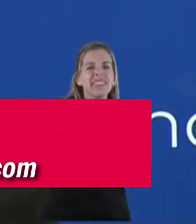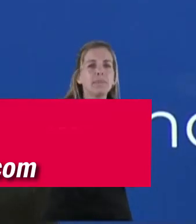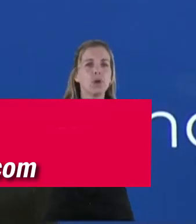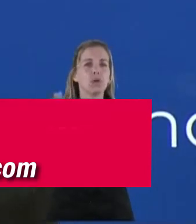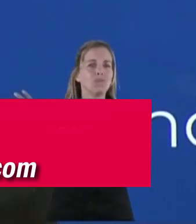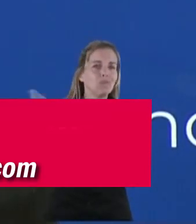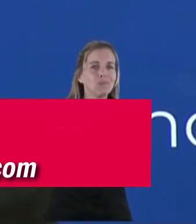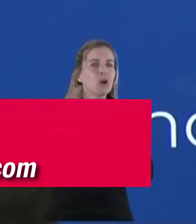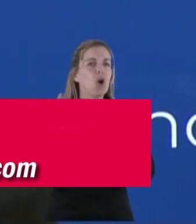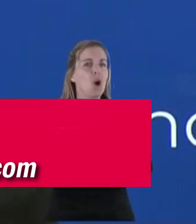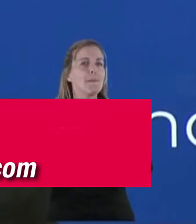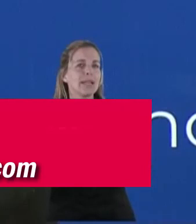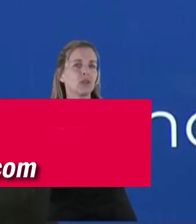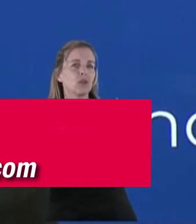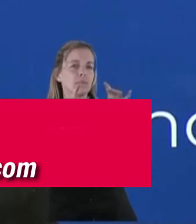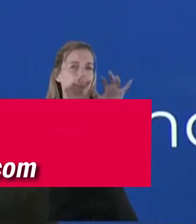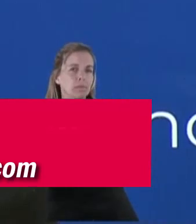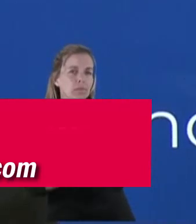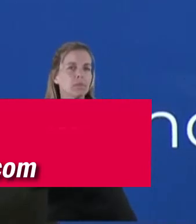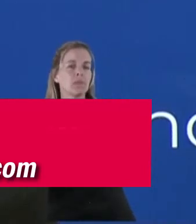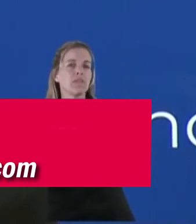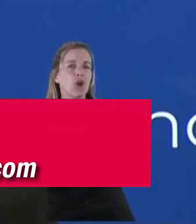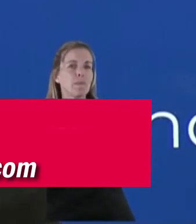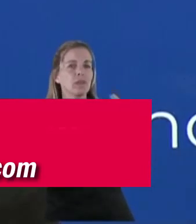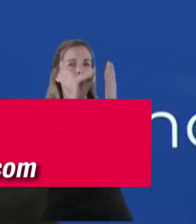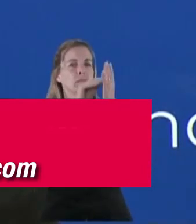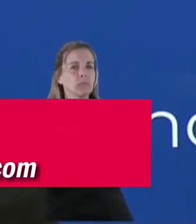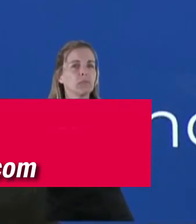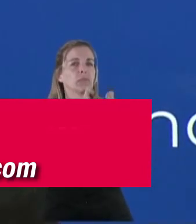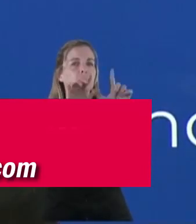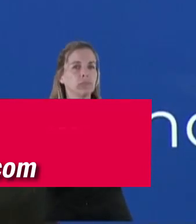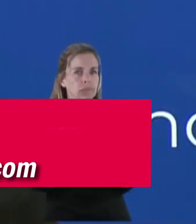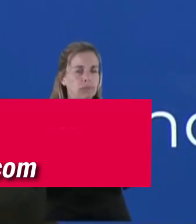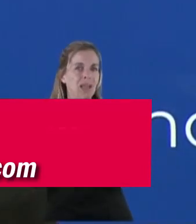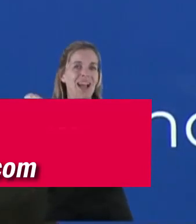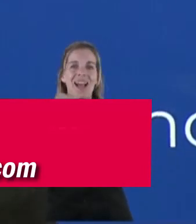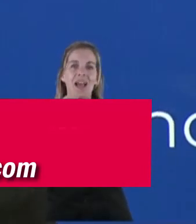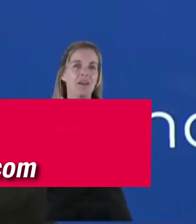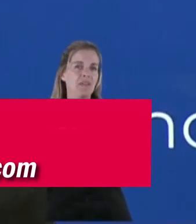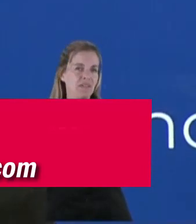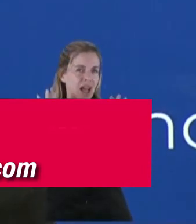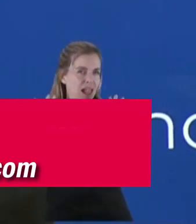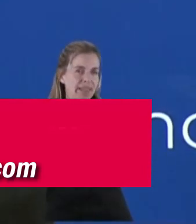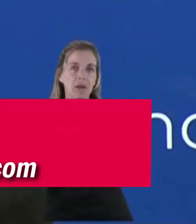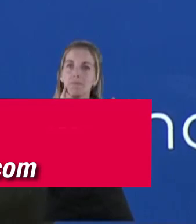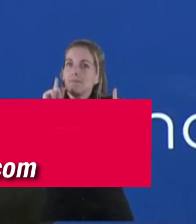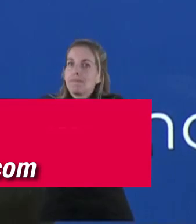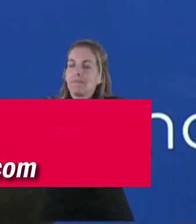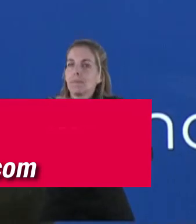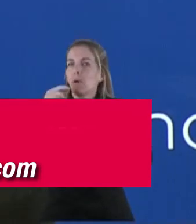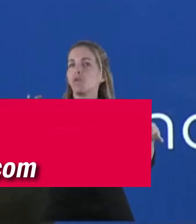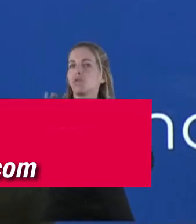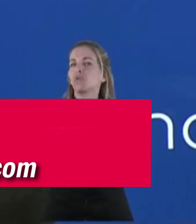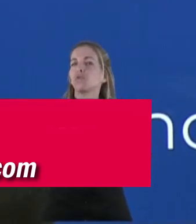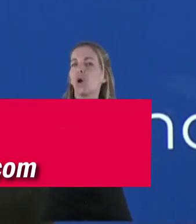cargando todos los datos para tenerlo lo antes posible. Todavía no tenemos exacto si lo vamos a poder dar a conocer hoy a la noche